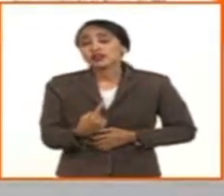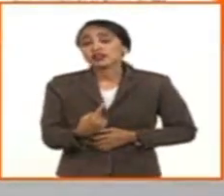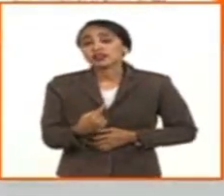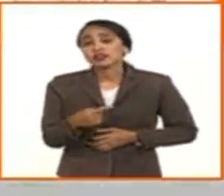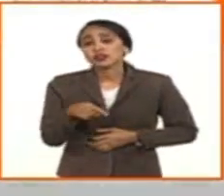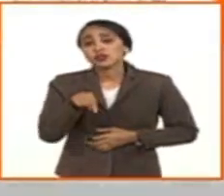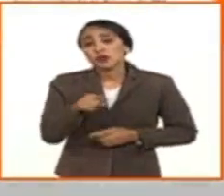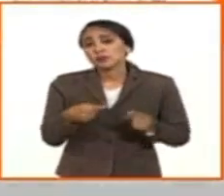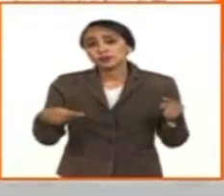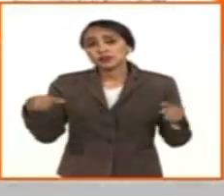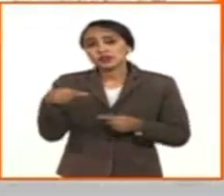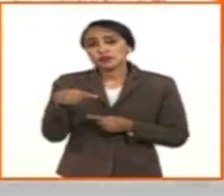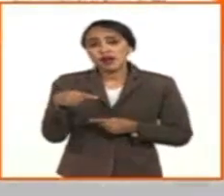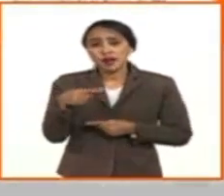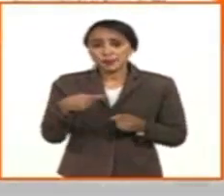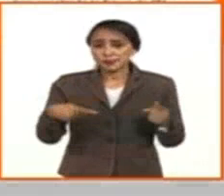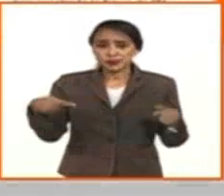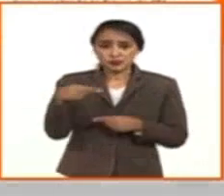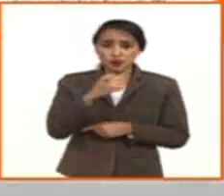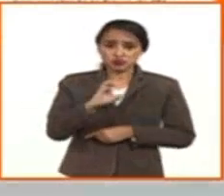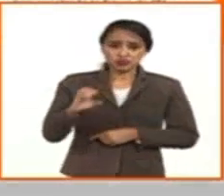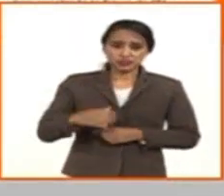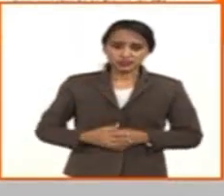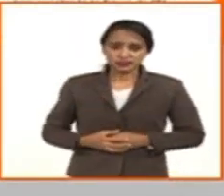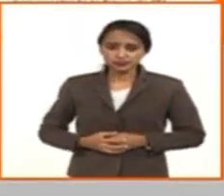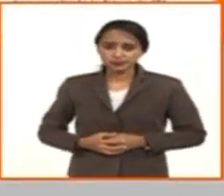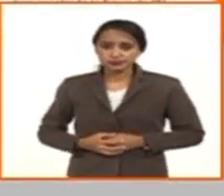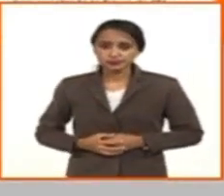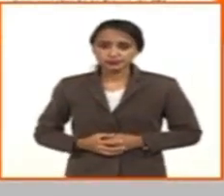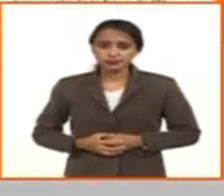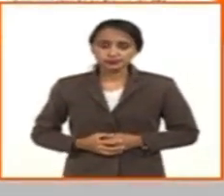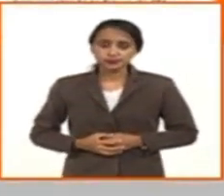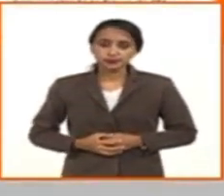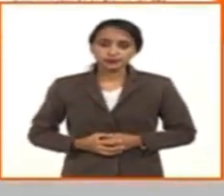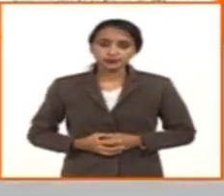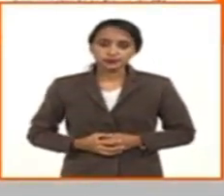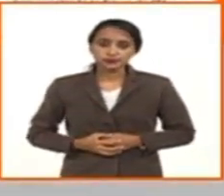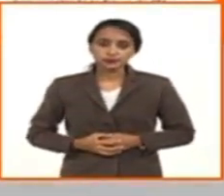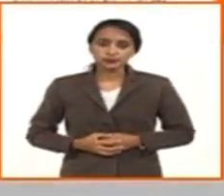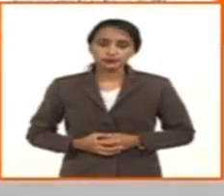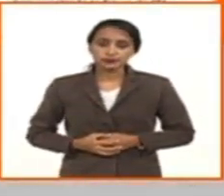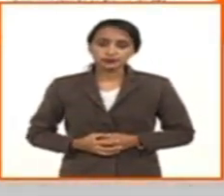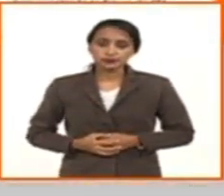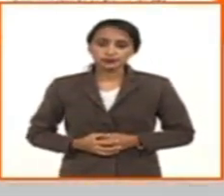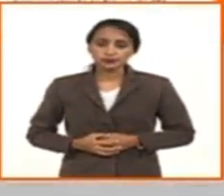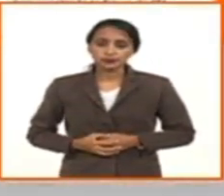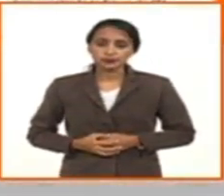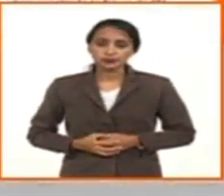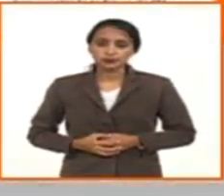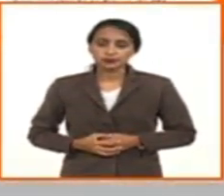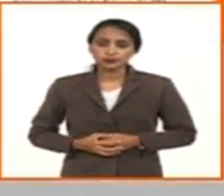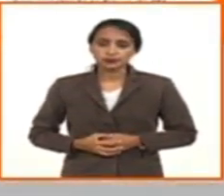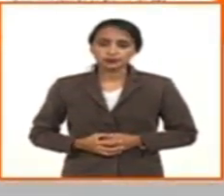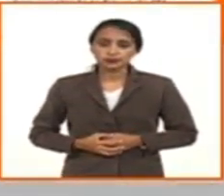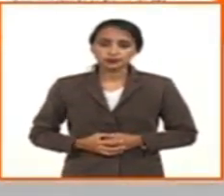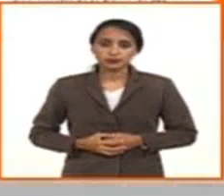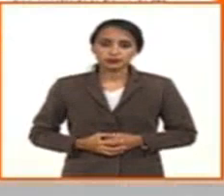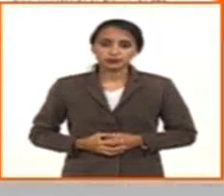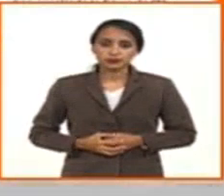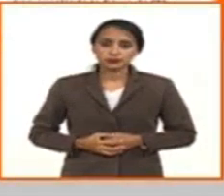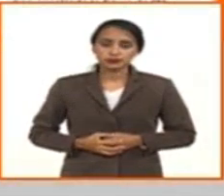la dictadura de occidente entonces sí que tienen un socio las uso personalmente